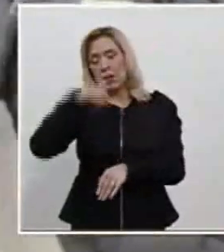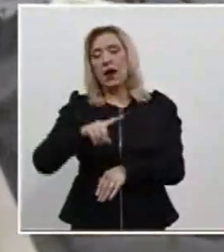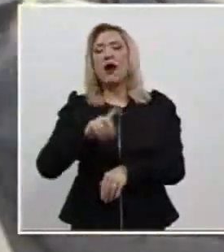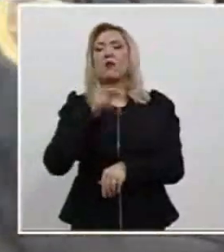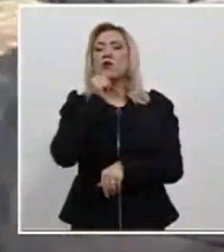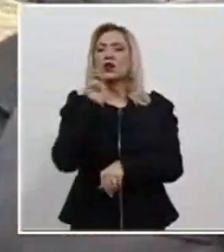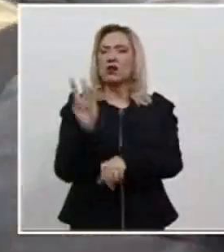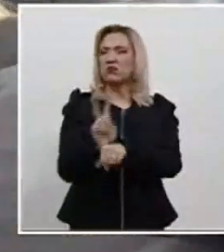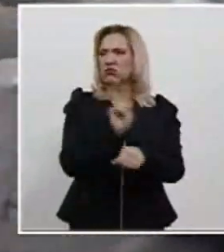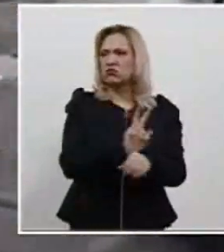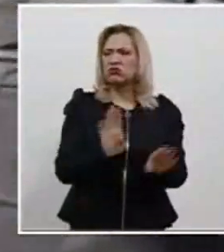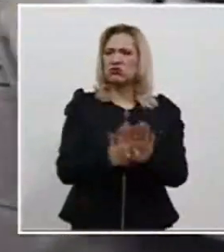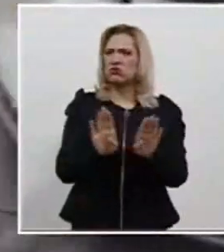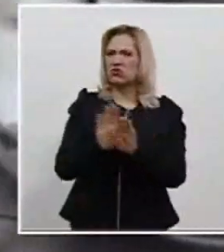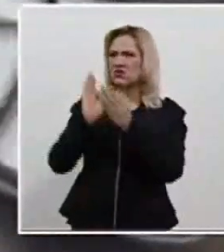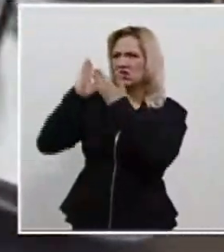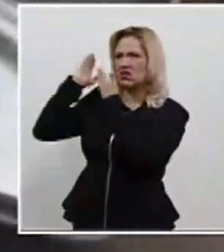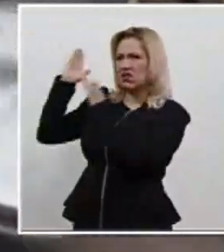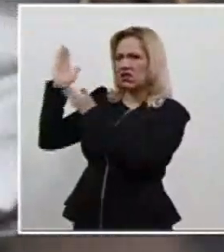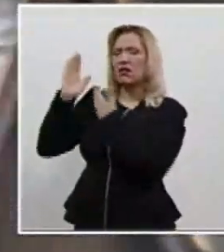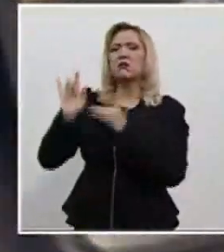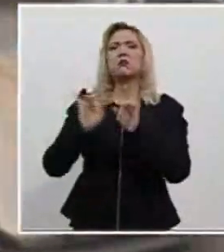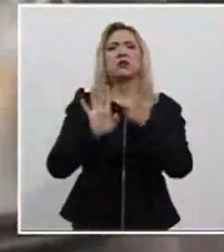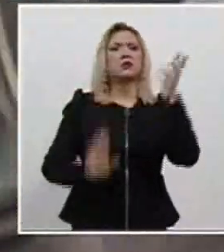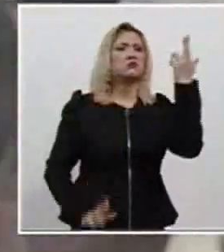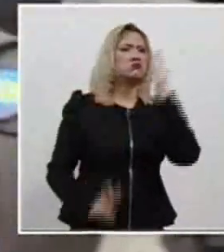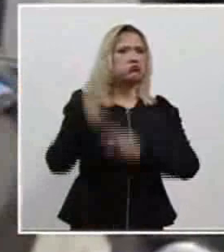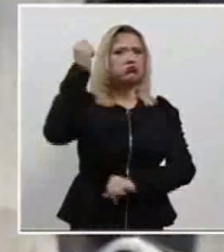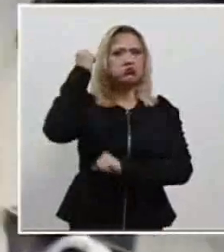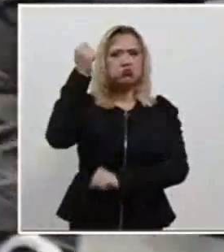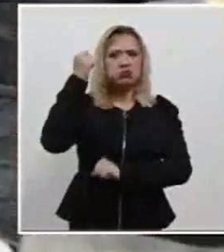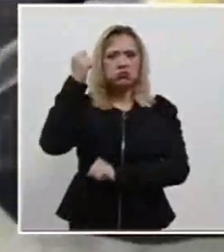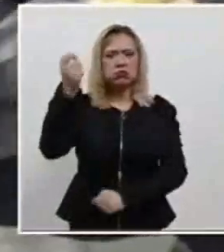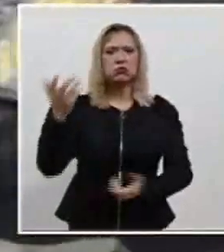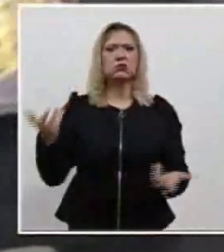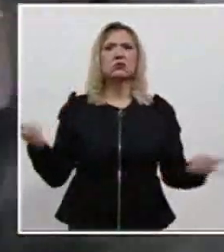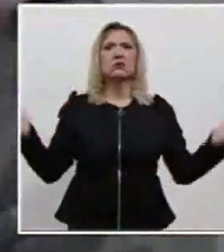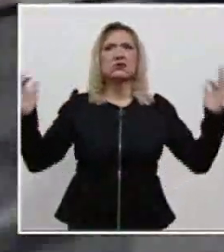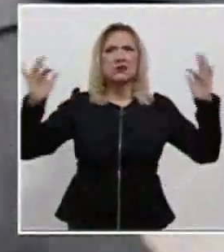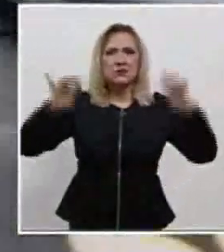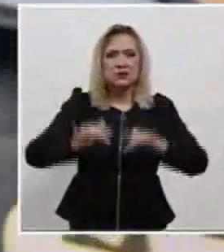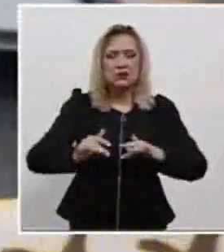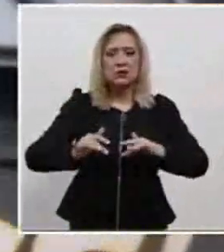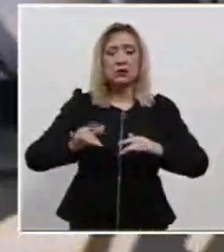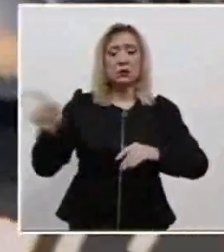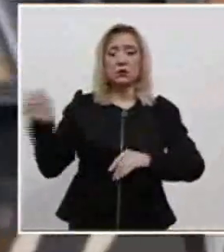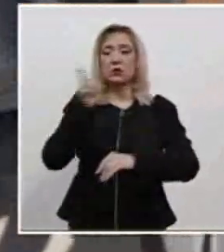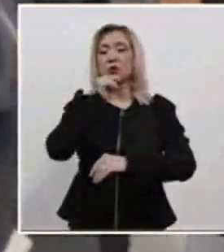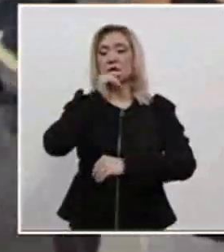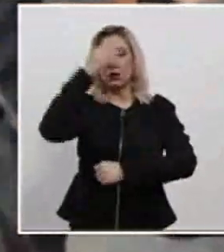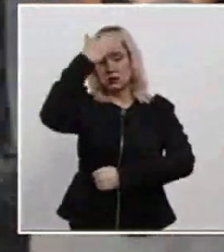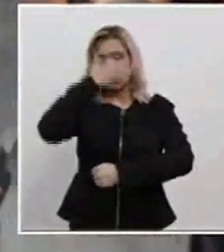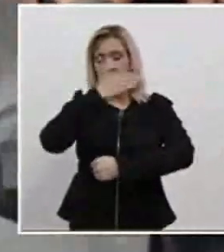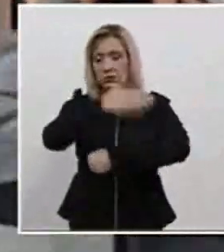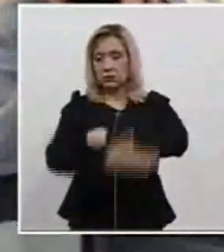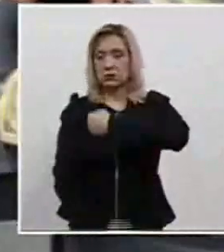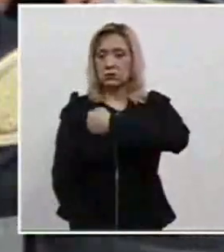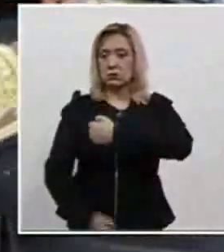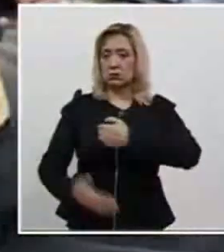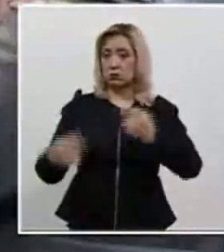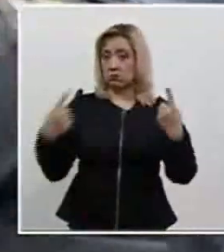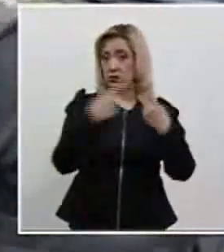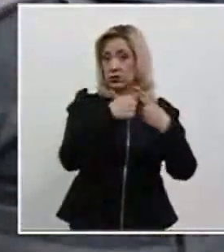regulan la actuación de las policías en manifestaciones y reuniones públicas, no son contrarias a la Constitución.